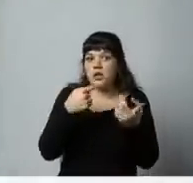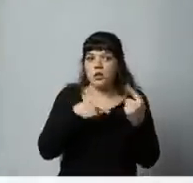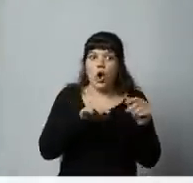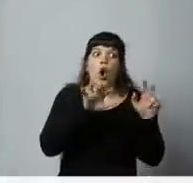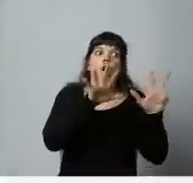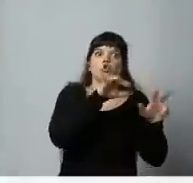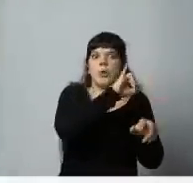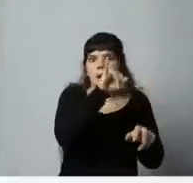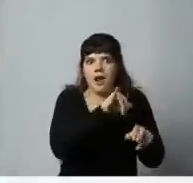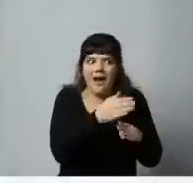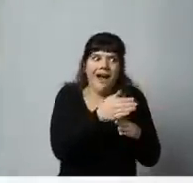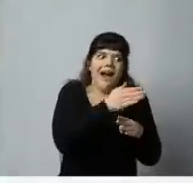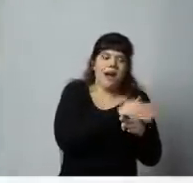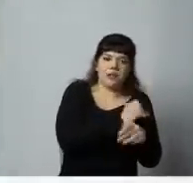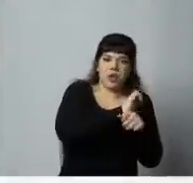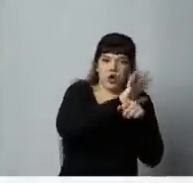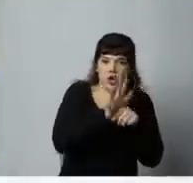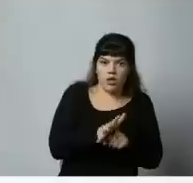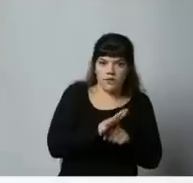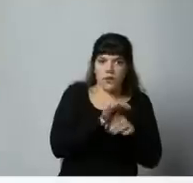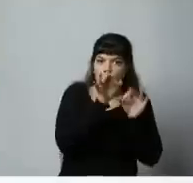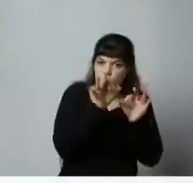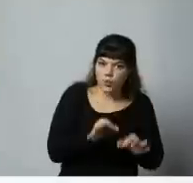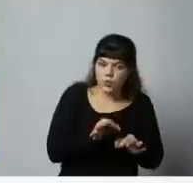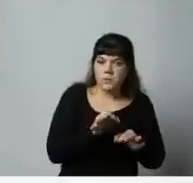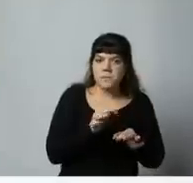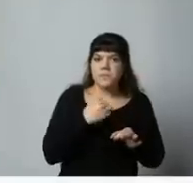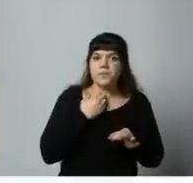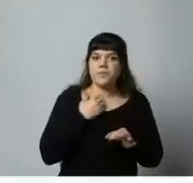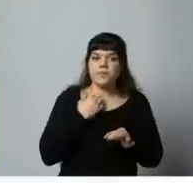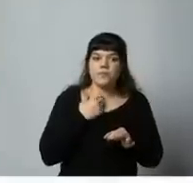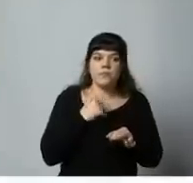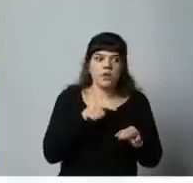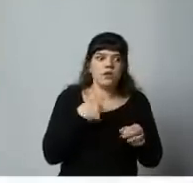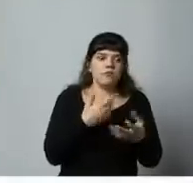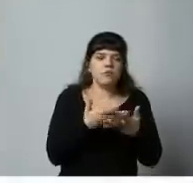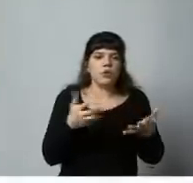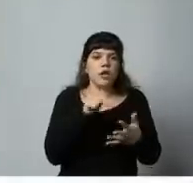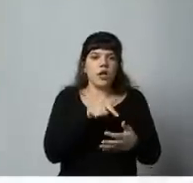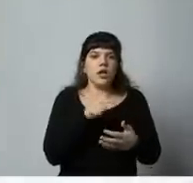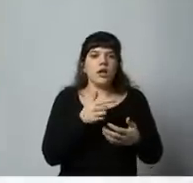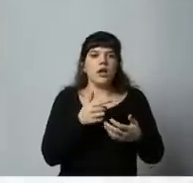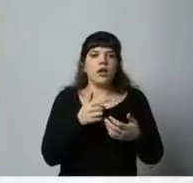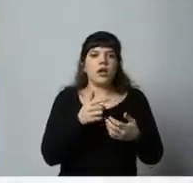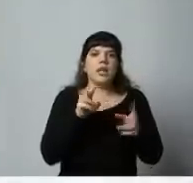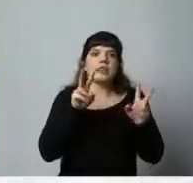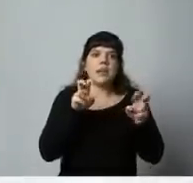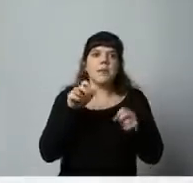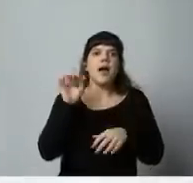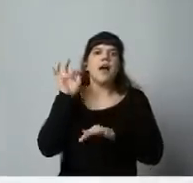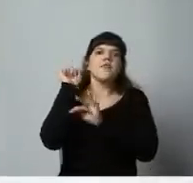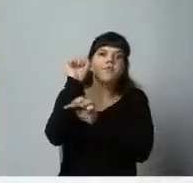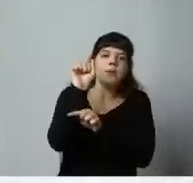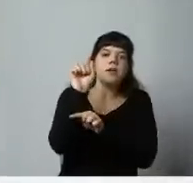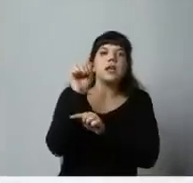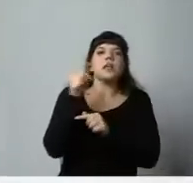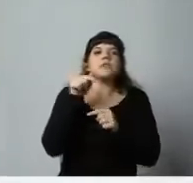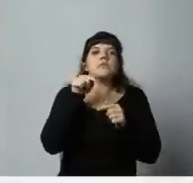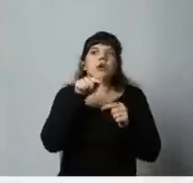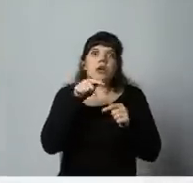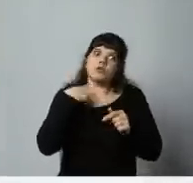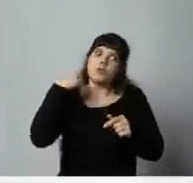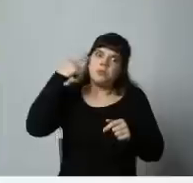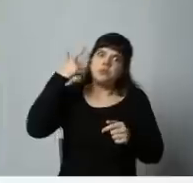de marzo antes de la pandemia donde digamos convergemos allí con con los feminismos que para mí también son una